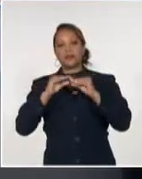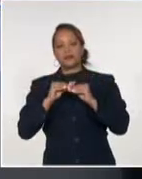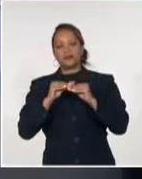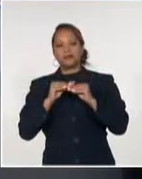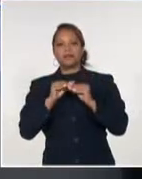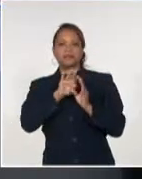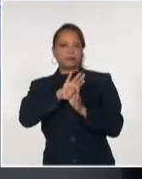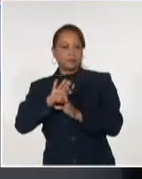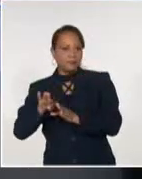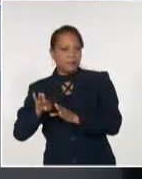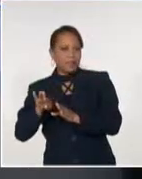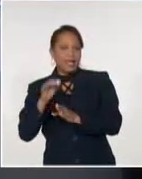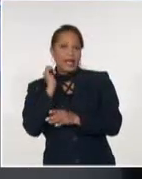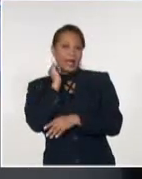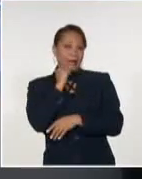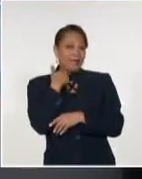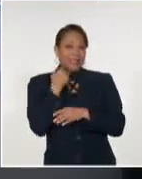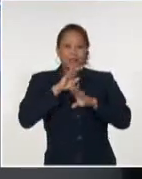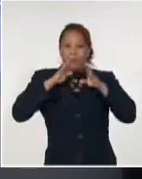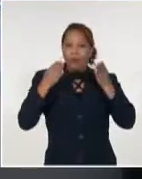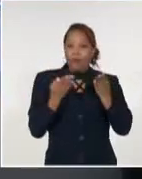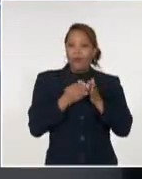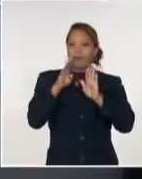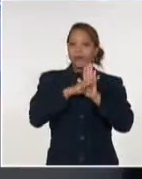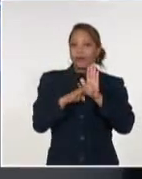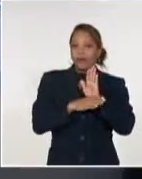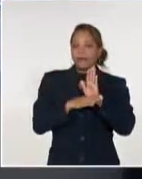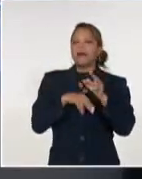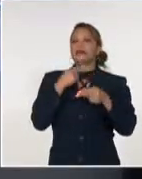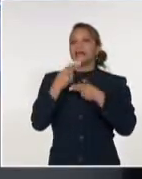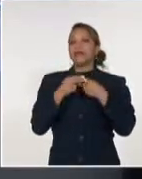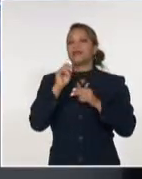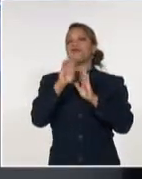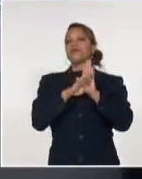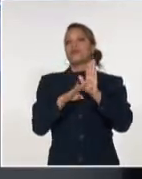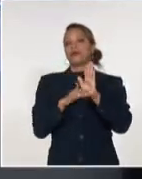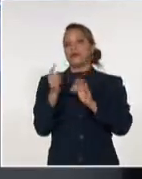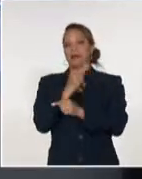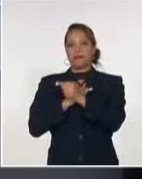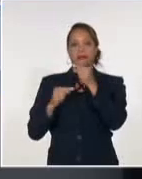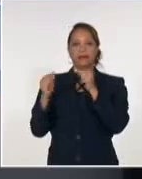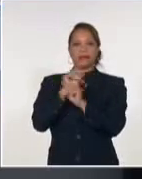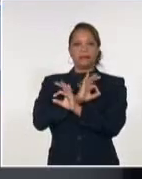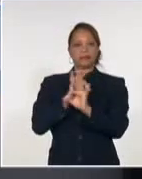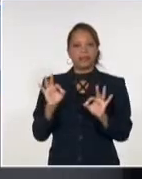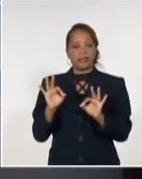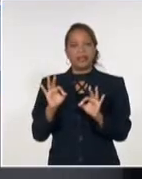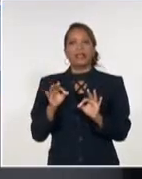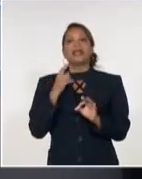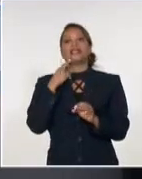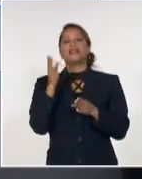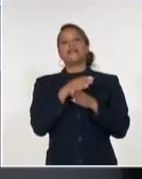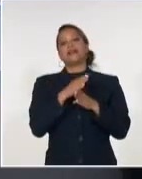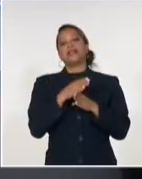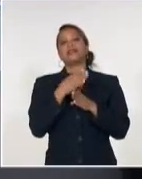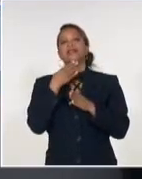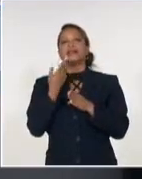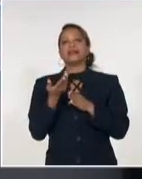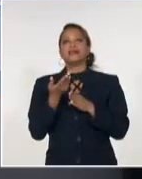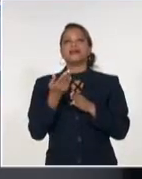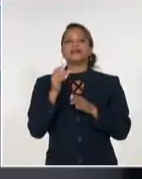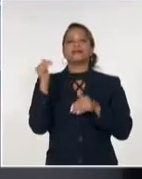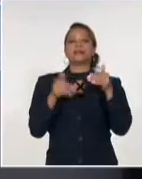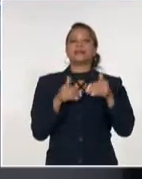programa oficial del evento, se ha diseñado un programa colateral. Ya te decía, vamos a tener presentaciones virtuales a través de la cadena Streaming Cuba,